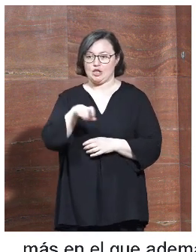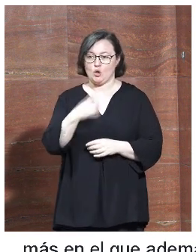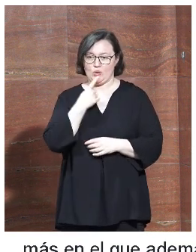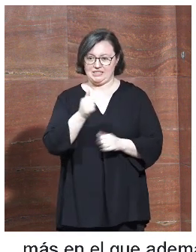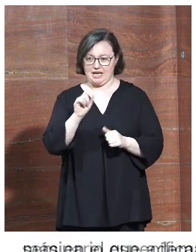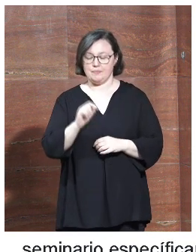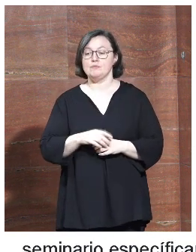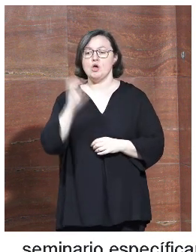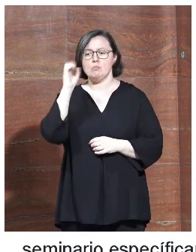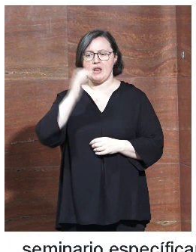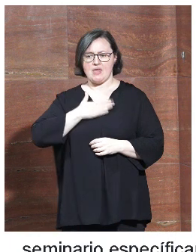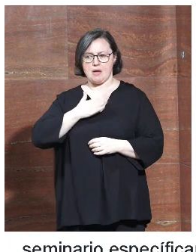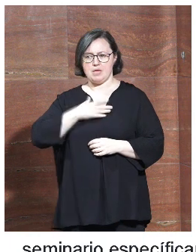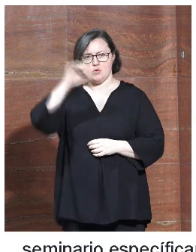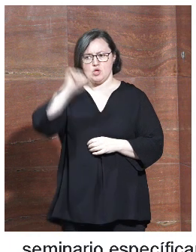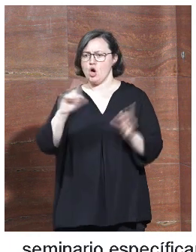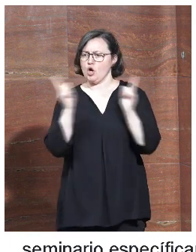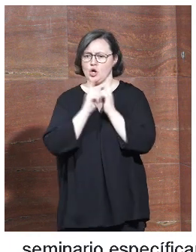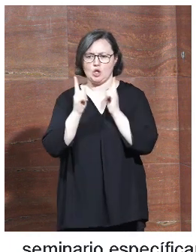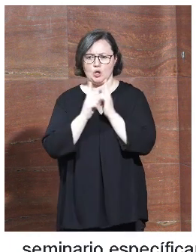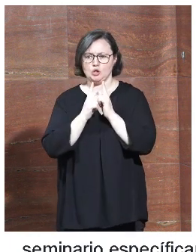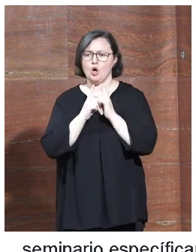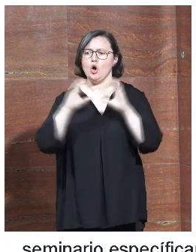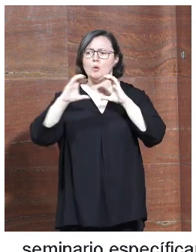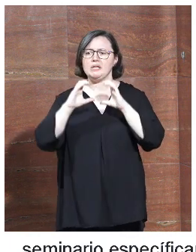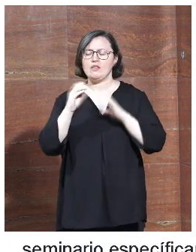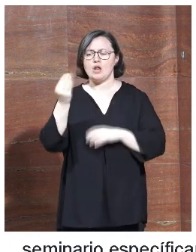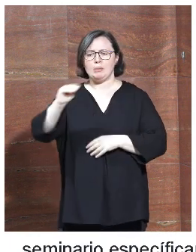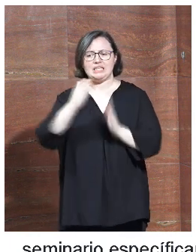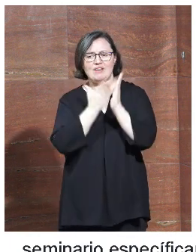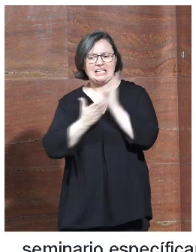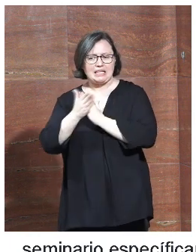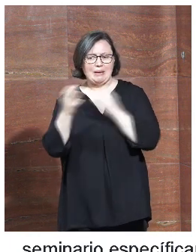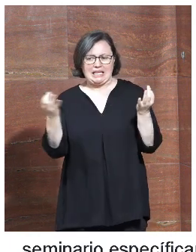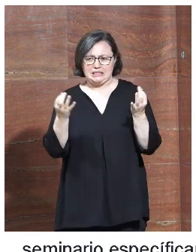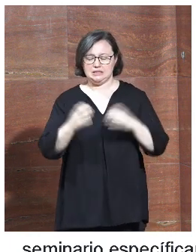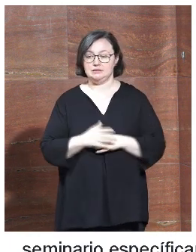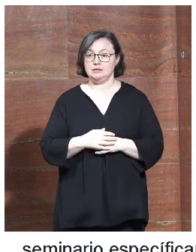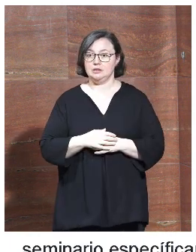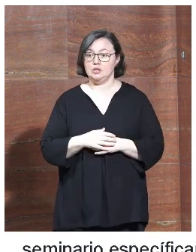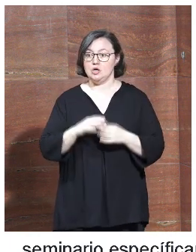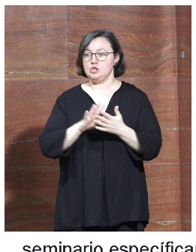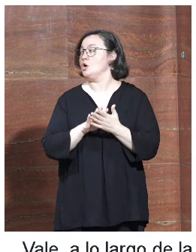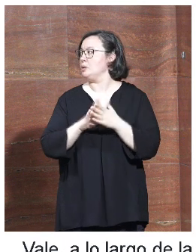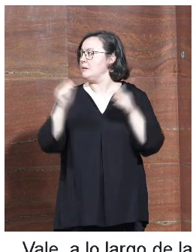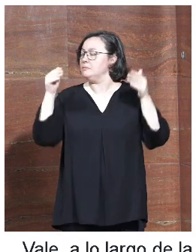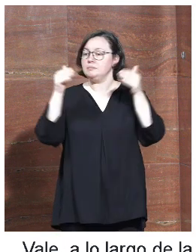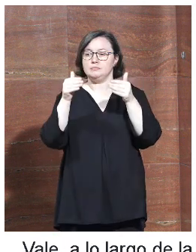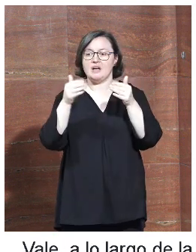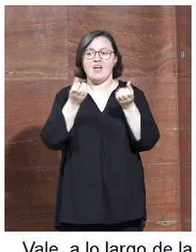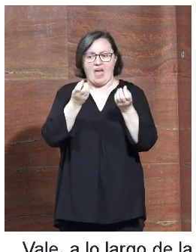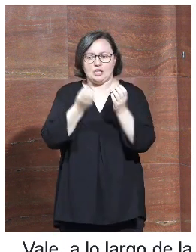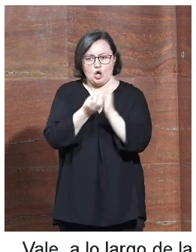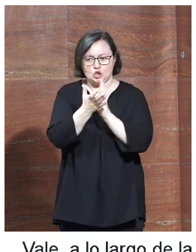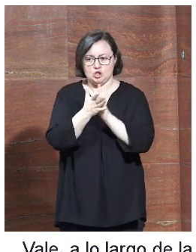la ponencia de hoy voy a detallar brevemente qué es esto de la comunicación aumentativa y alternativa. Después me voy a centrar con